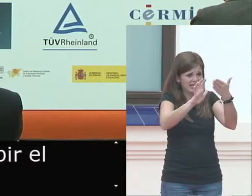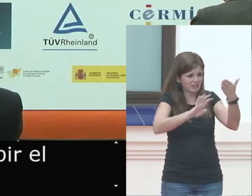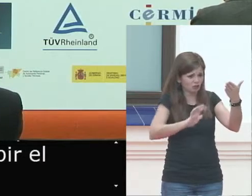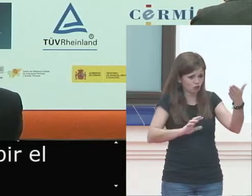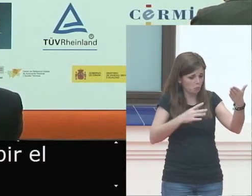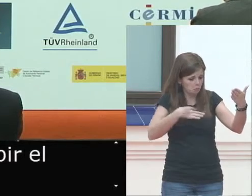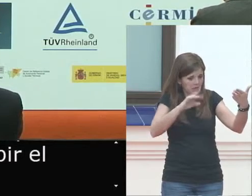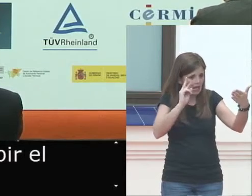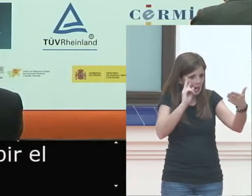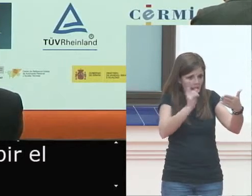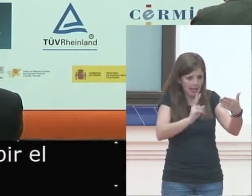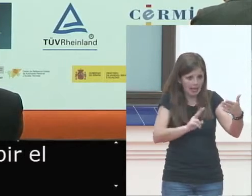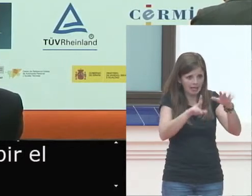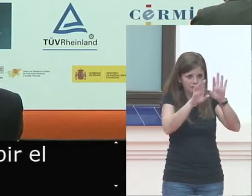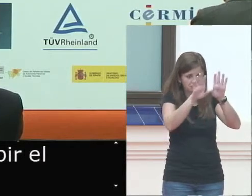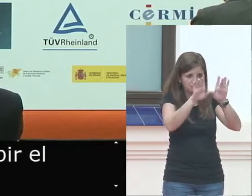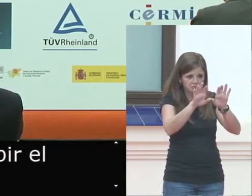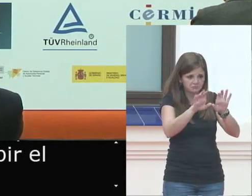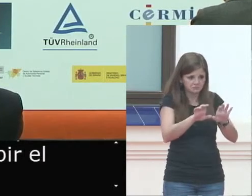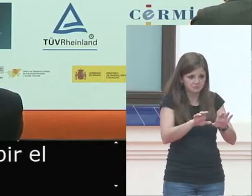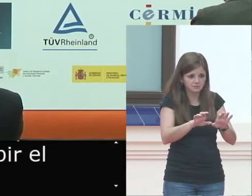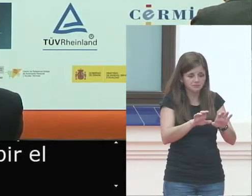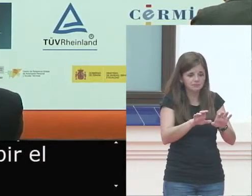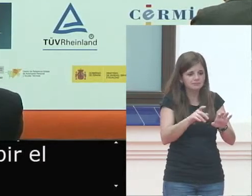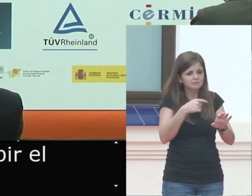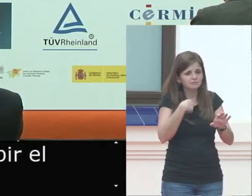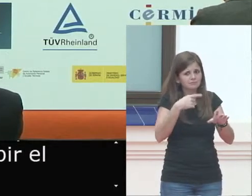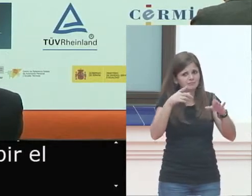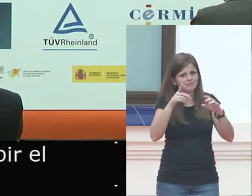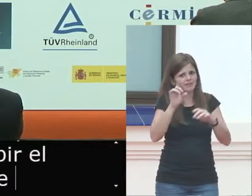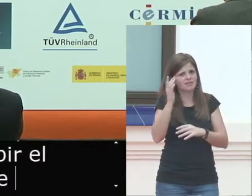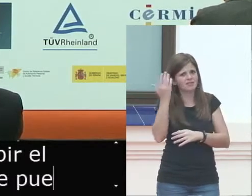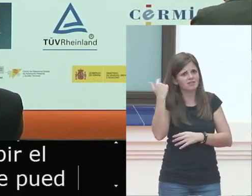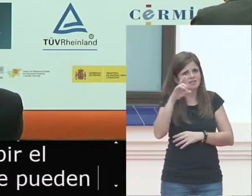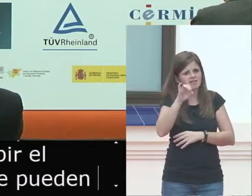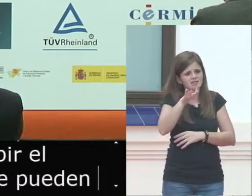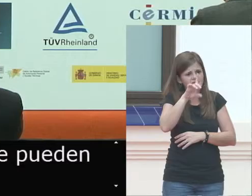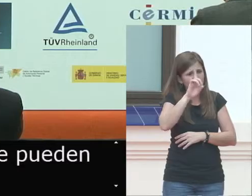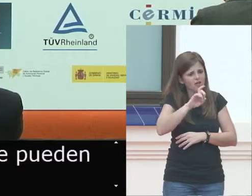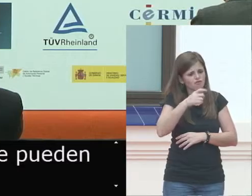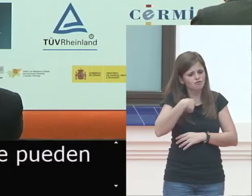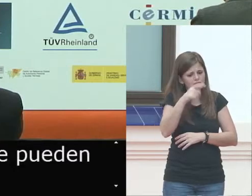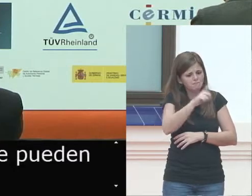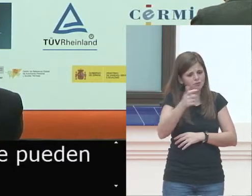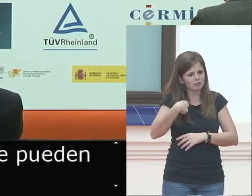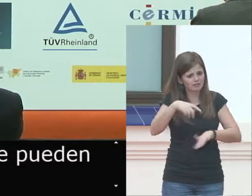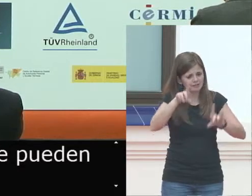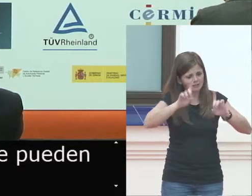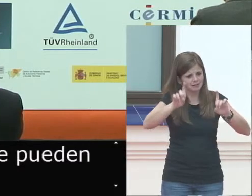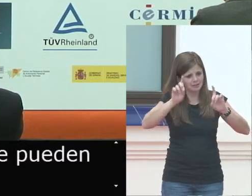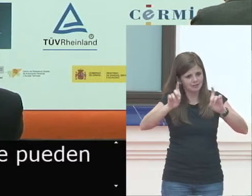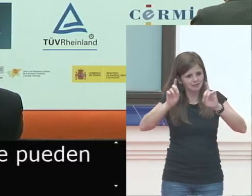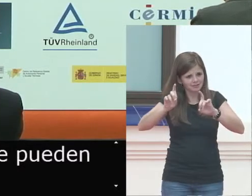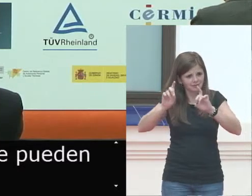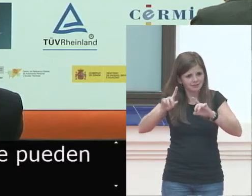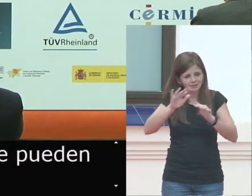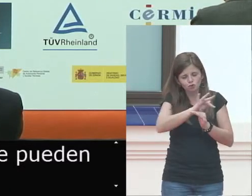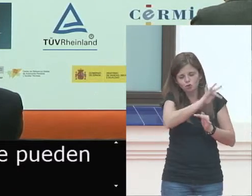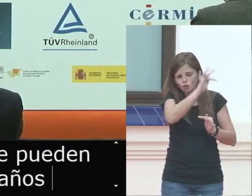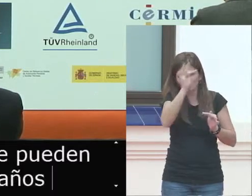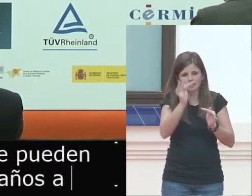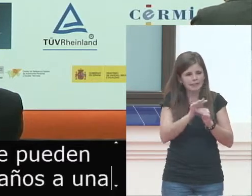leer, una persona. Yo enseñé hace 15 años a la gente a hacerlo y es todo un día para aprender